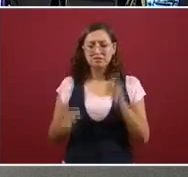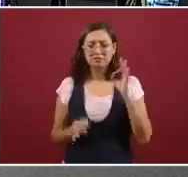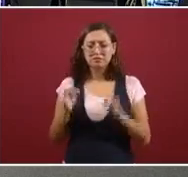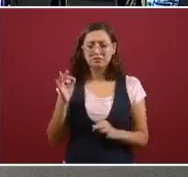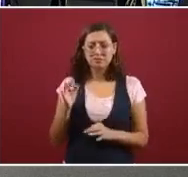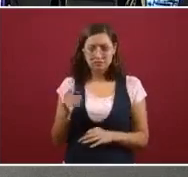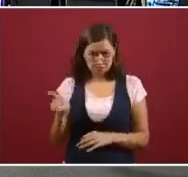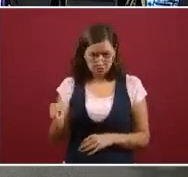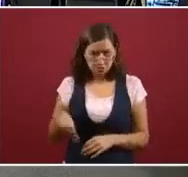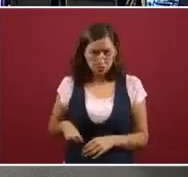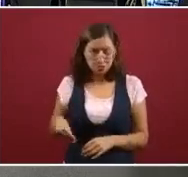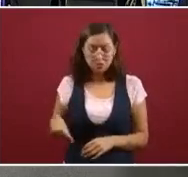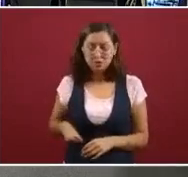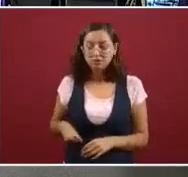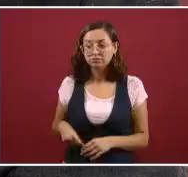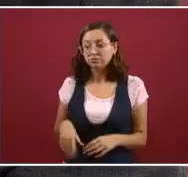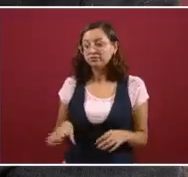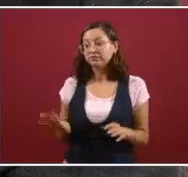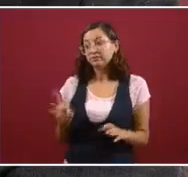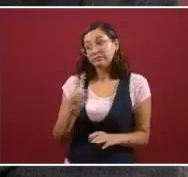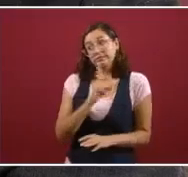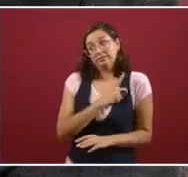que investigar,